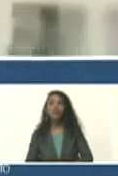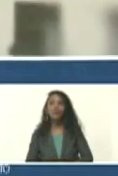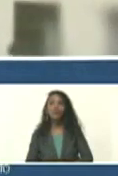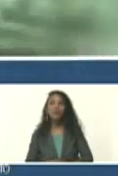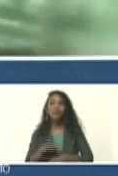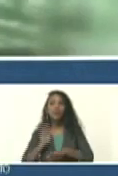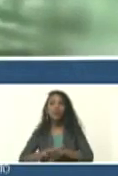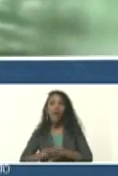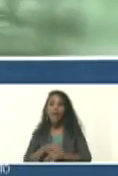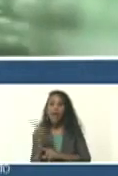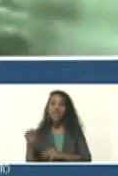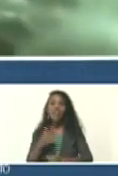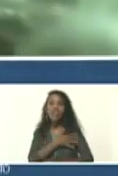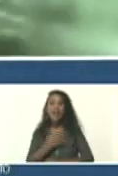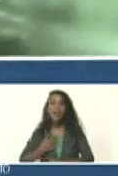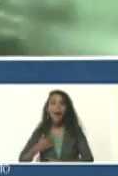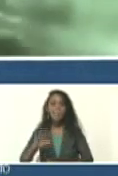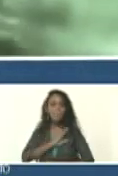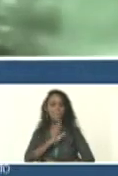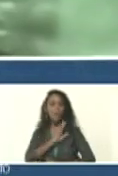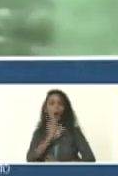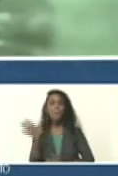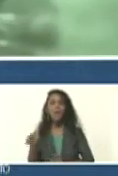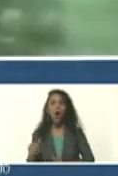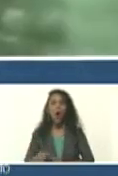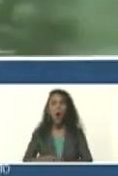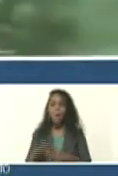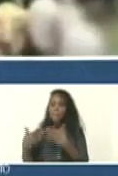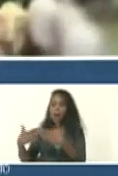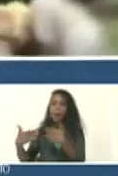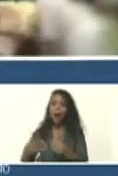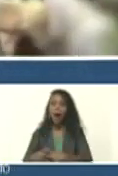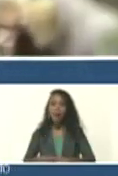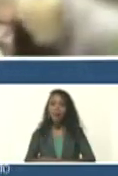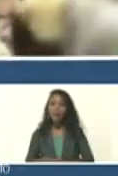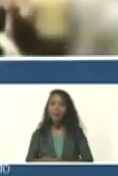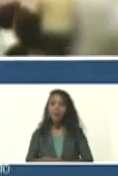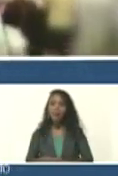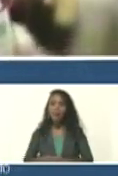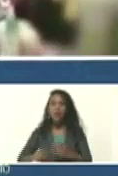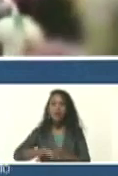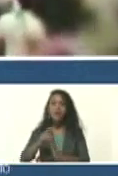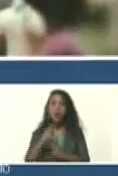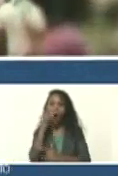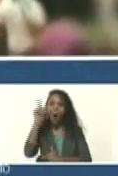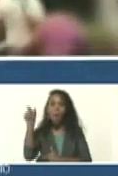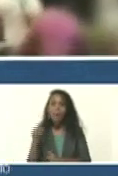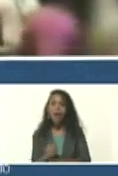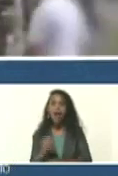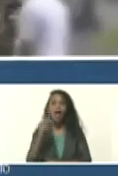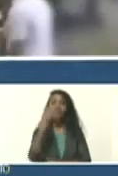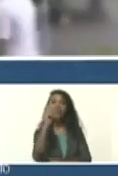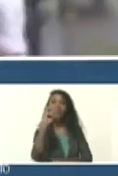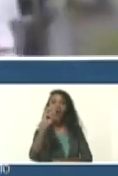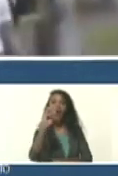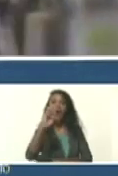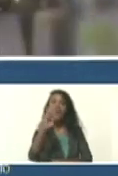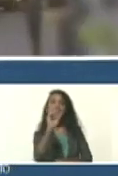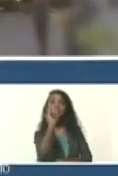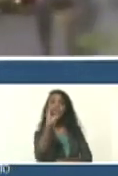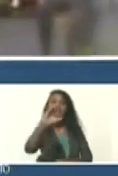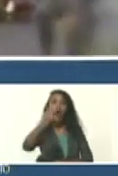Porque ellos se creían dueños de Panamá. Y el gran Omar Torrijos, el gran general Omar Torrijos, que hay que estudiarlo,